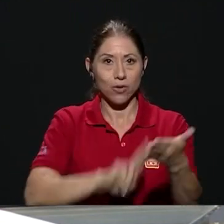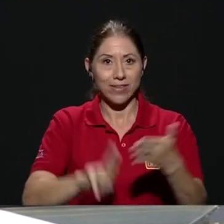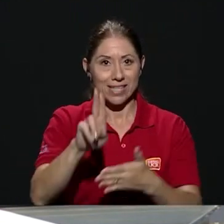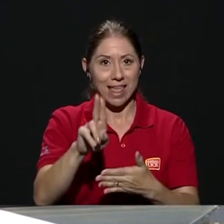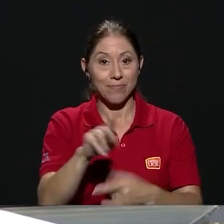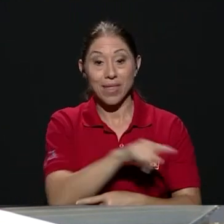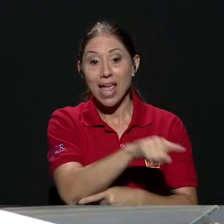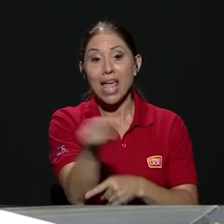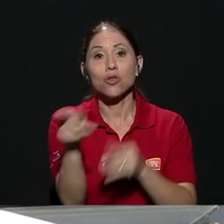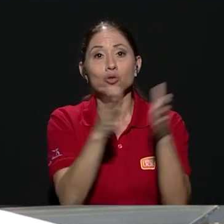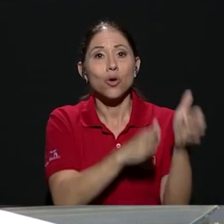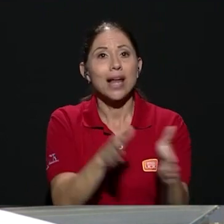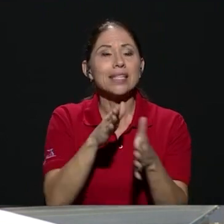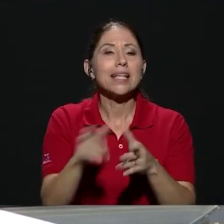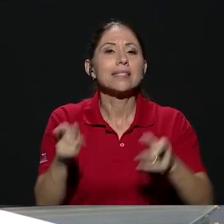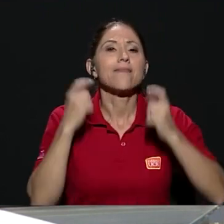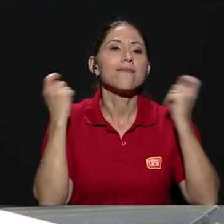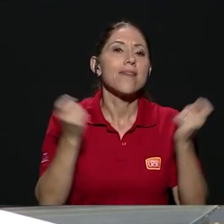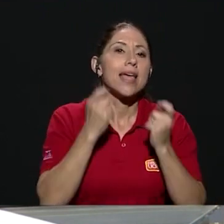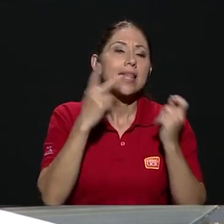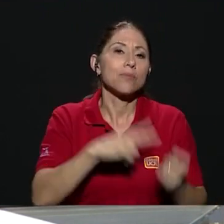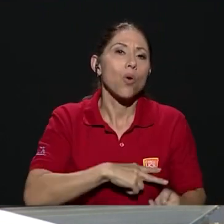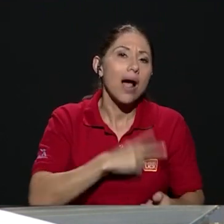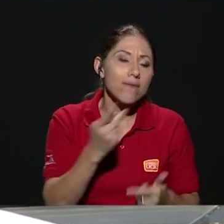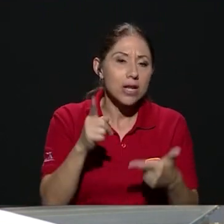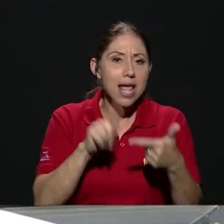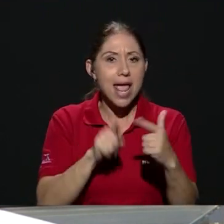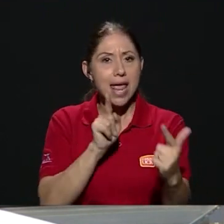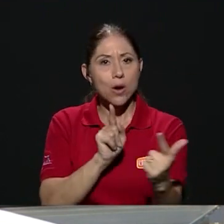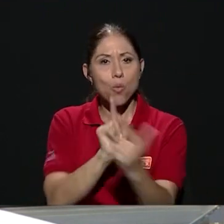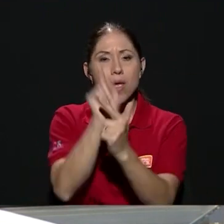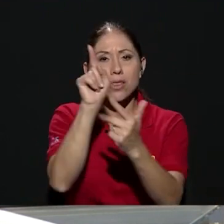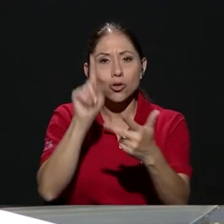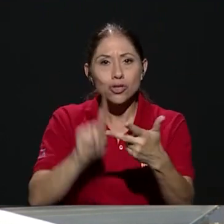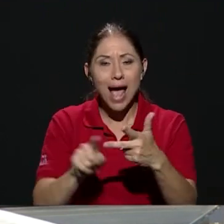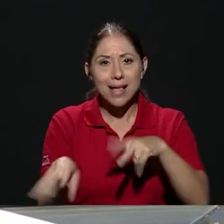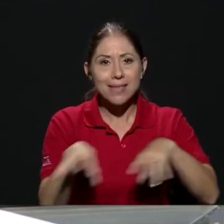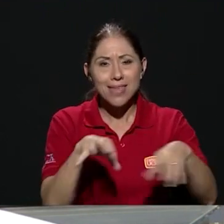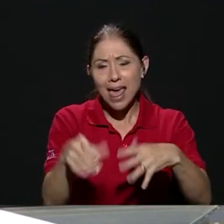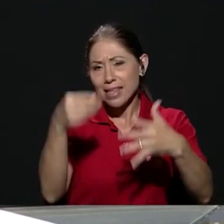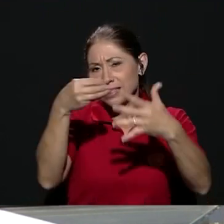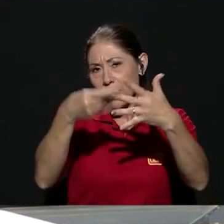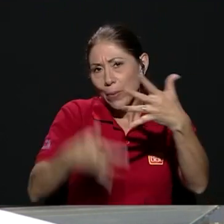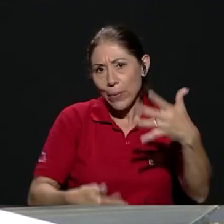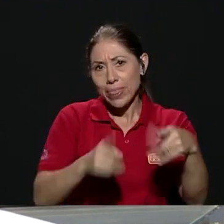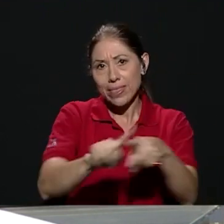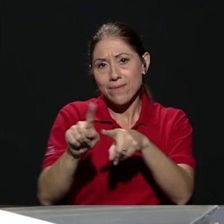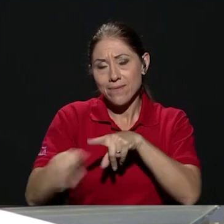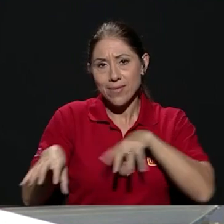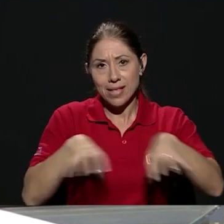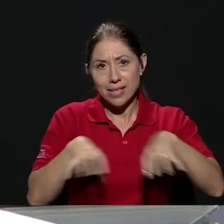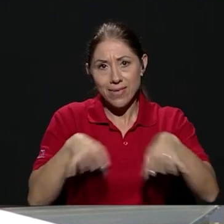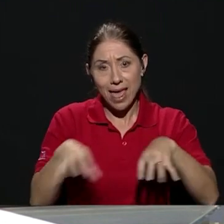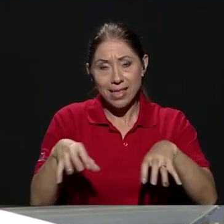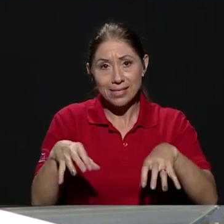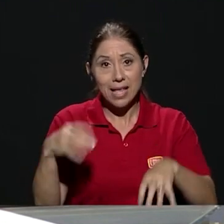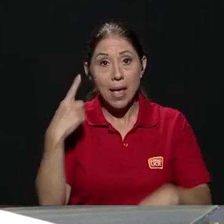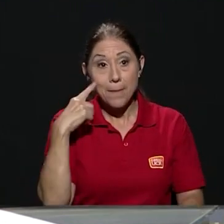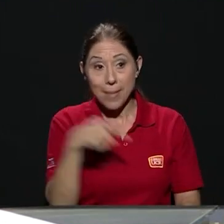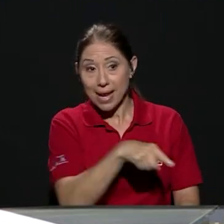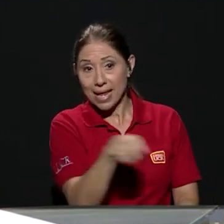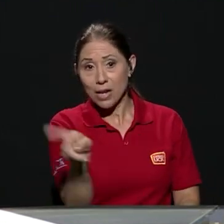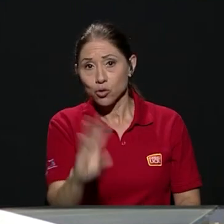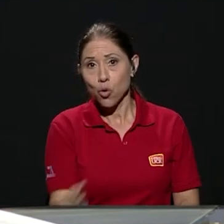universidad. Ellos organizan ferias vocacionales, encuentros, actividades y de todo tipo de actividades para que